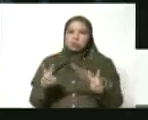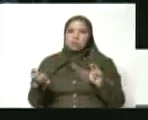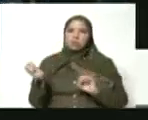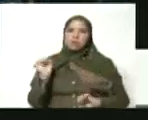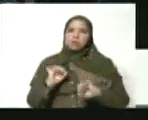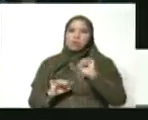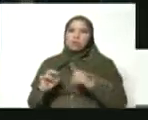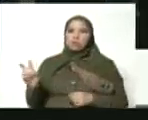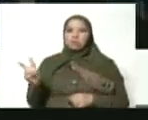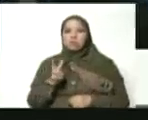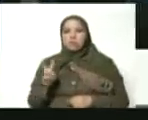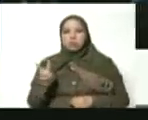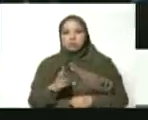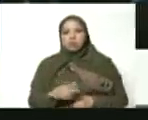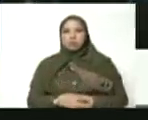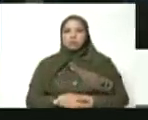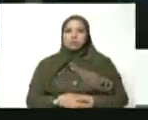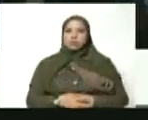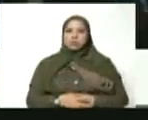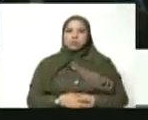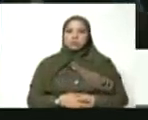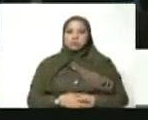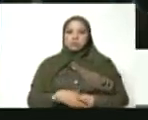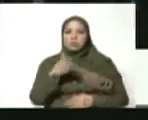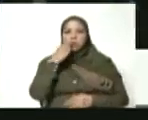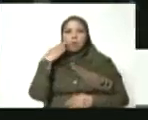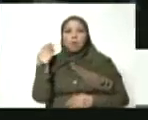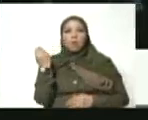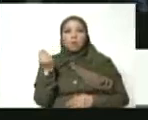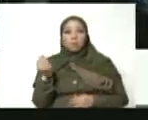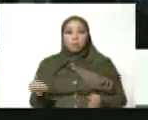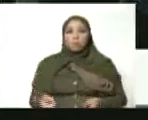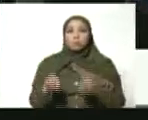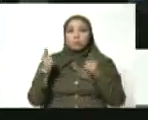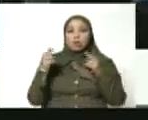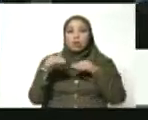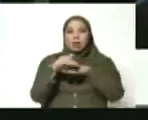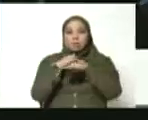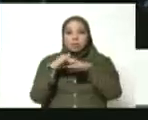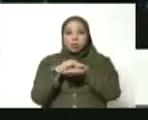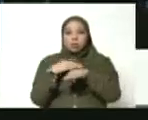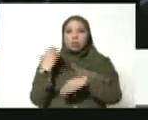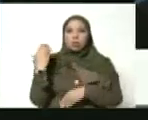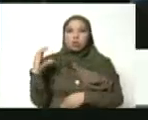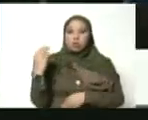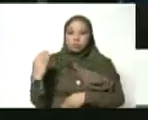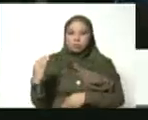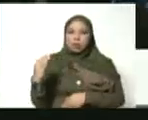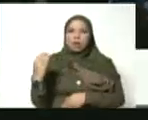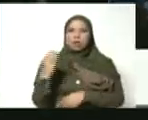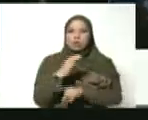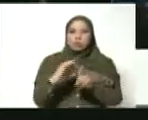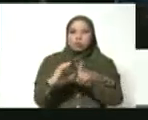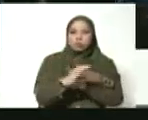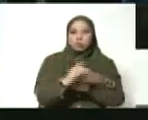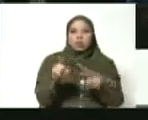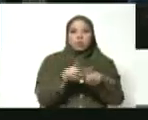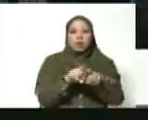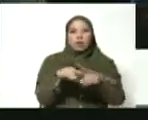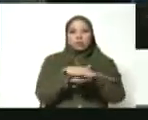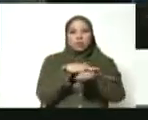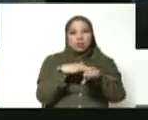los venezolanos y las venezolanas. Esta oportunidad que nos da el Ministerio de Cultura de Colombia, el Ministerio de Cultura de Venezuela,